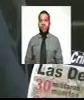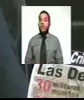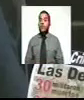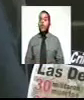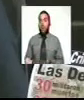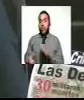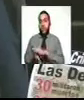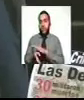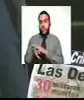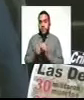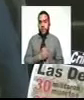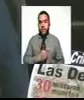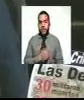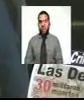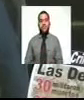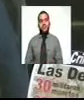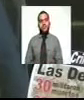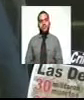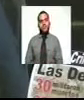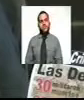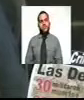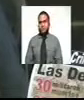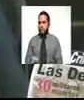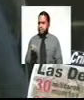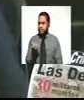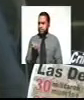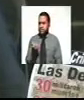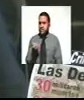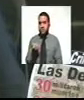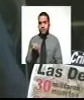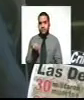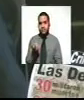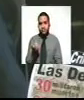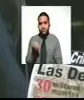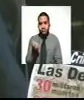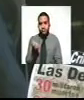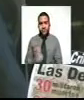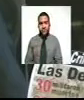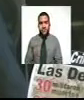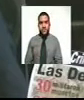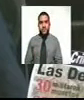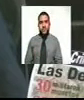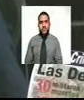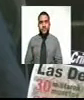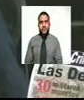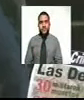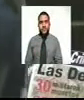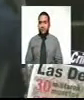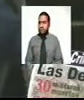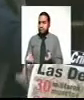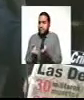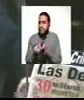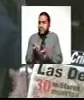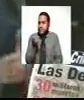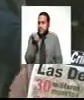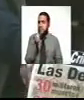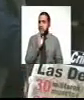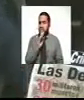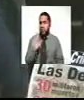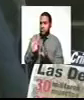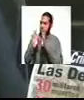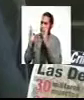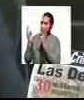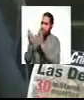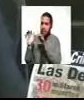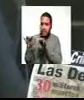Termine, por favor, senador Cabrales. Muy mínima, una representación muy mínima del plenario del Senado se